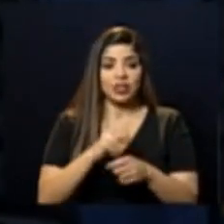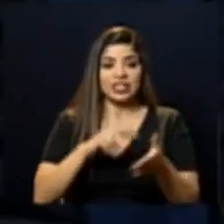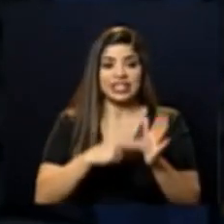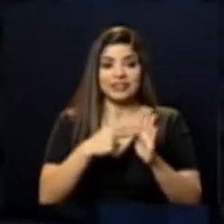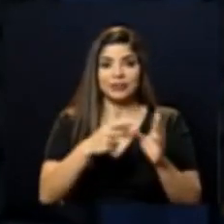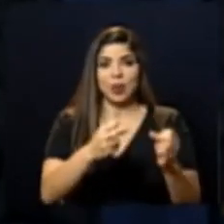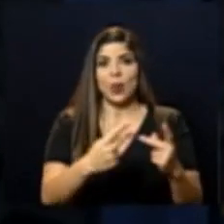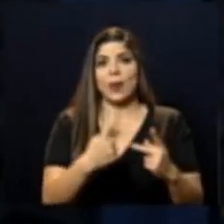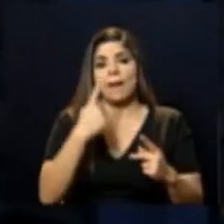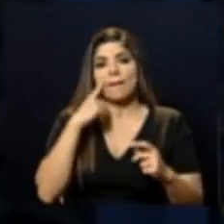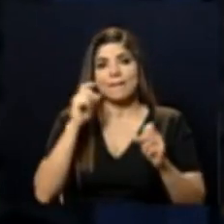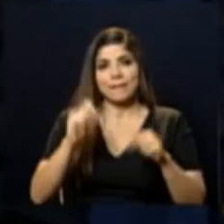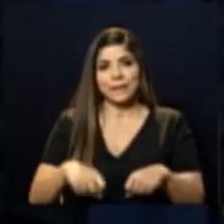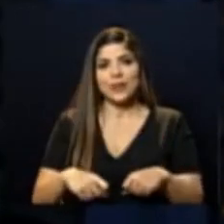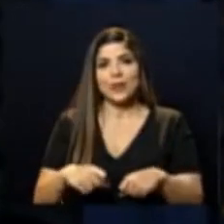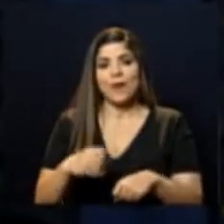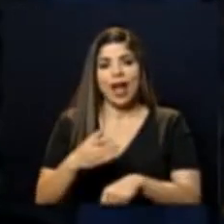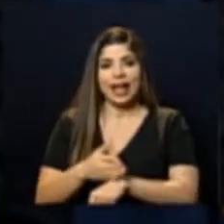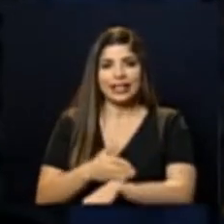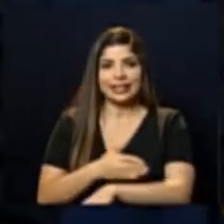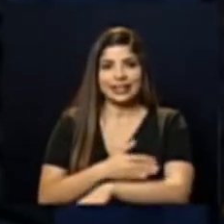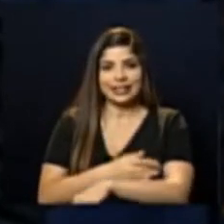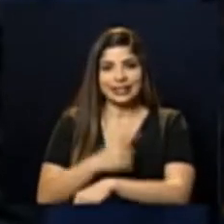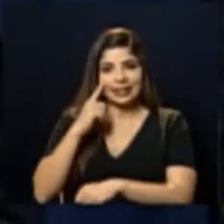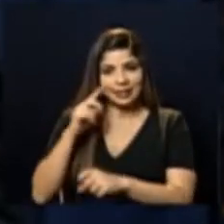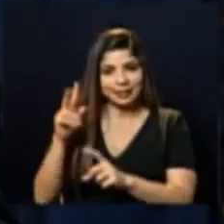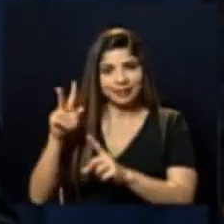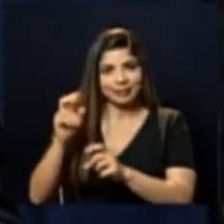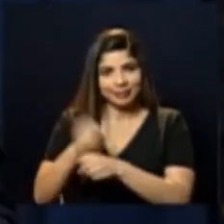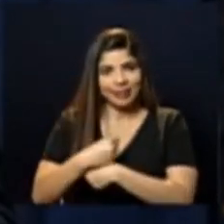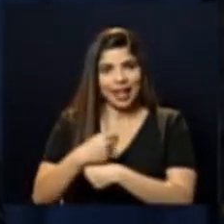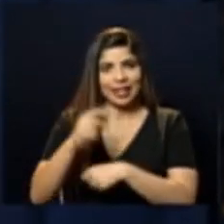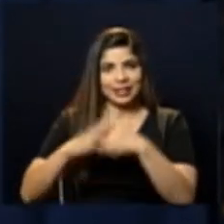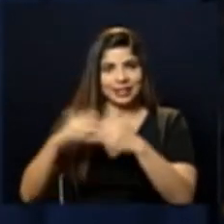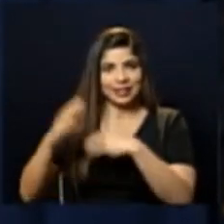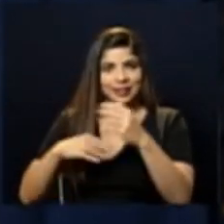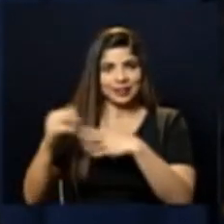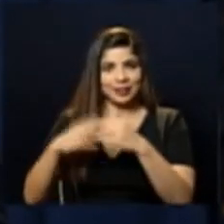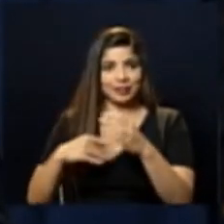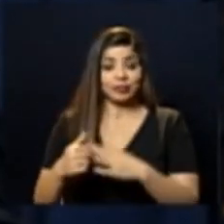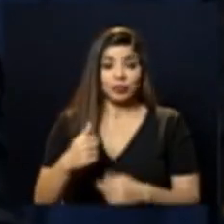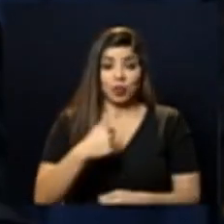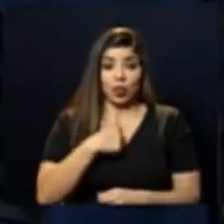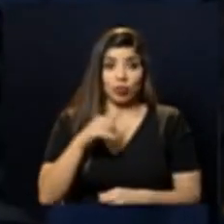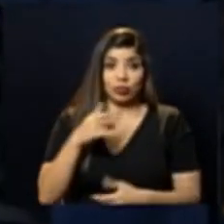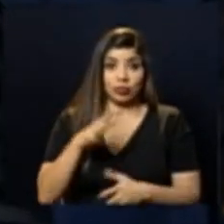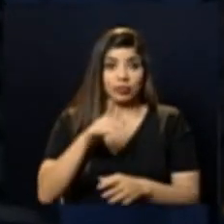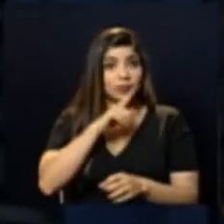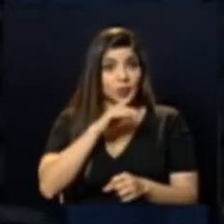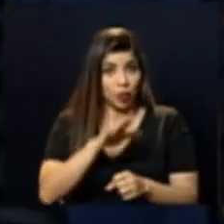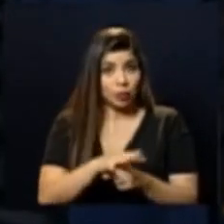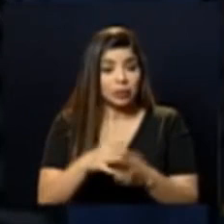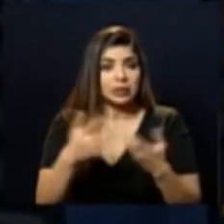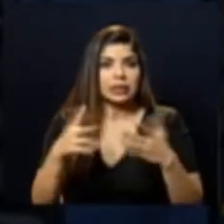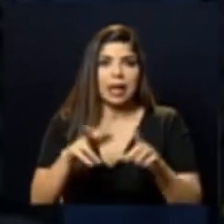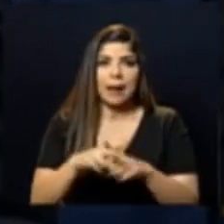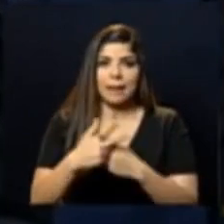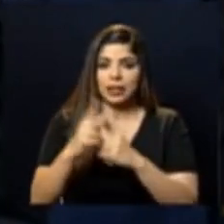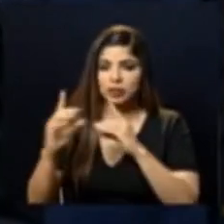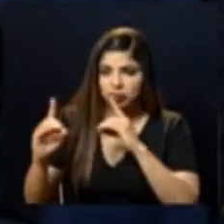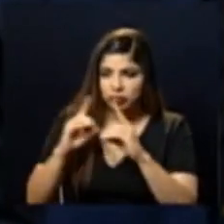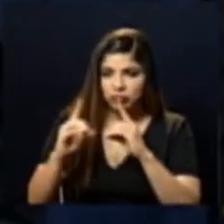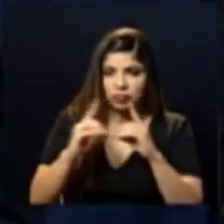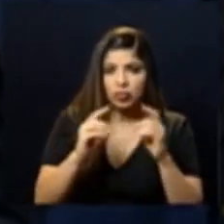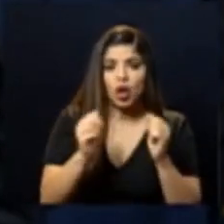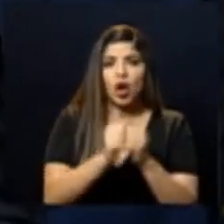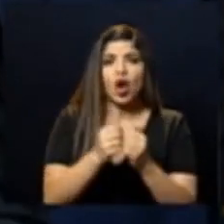permitirá avanzar a ejecutar esta obra. Como me comprometí, se ha reiniciado el diálogo con